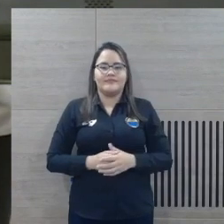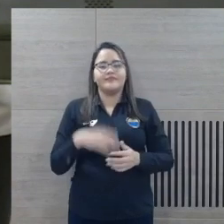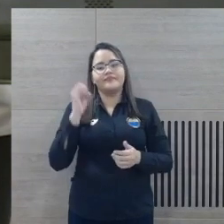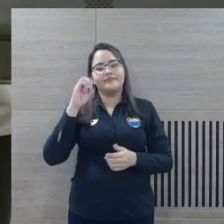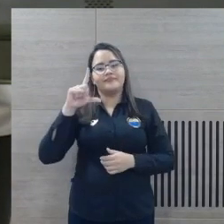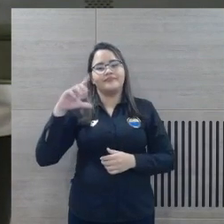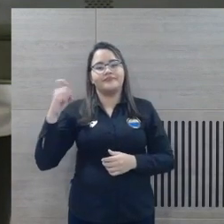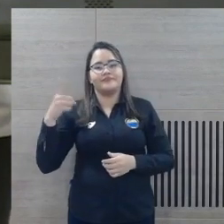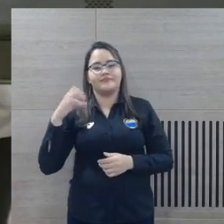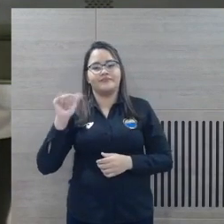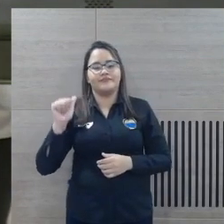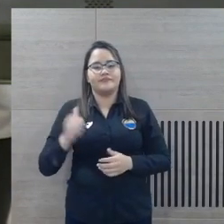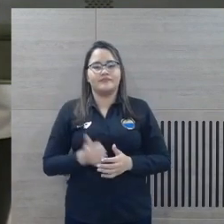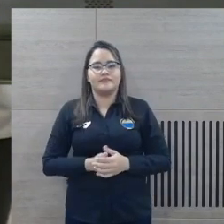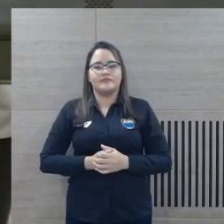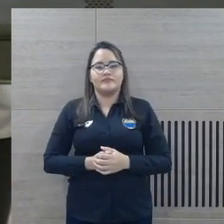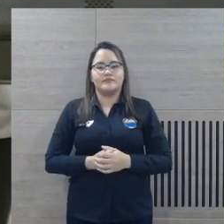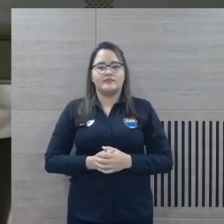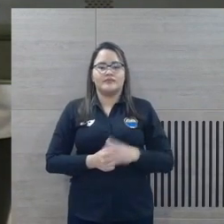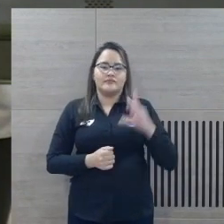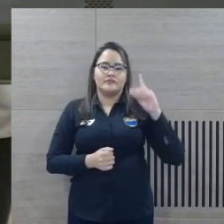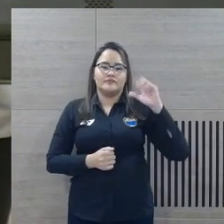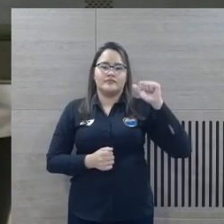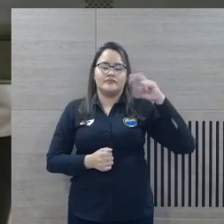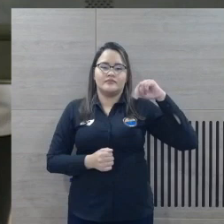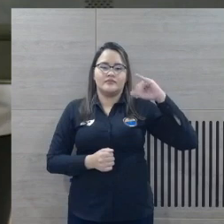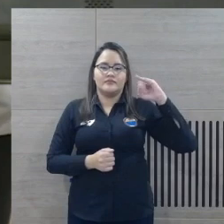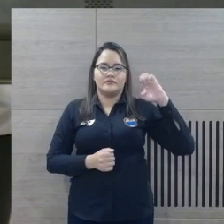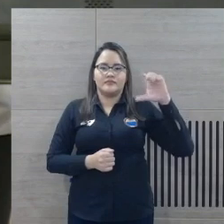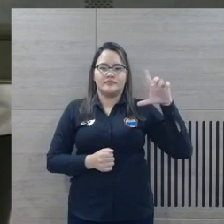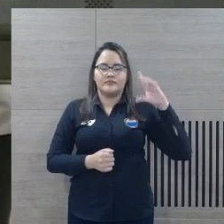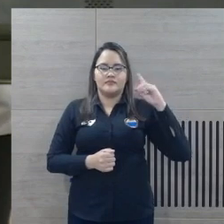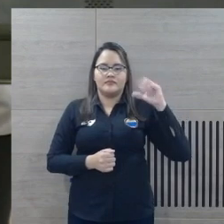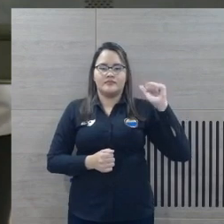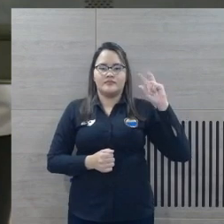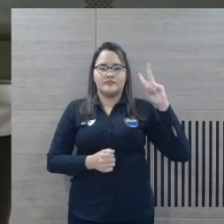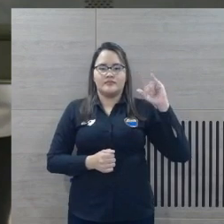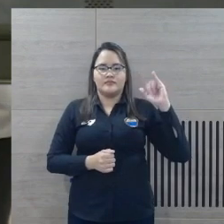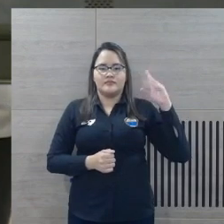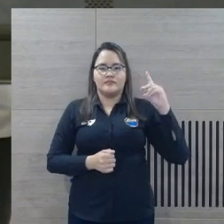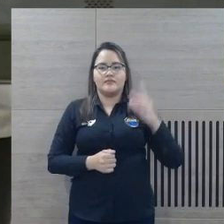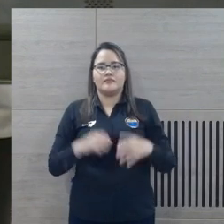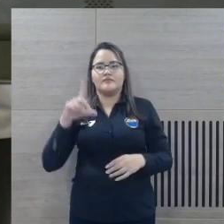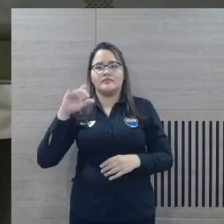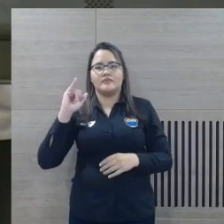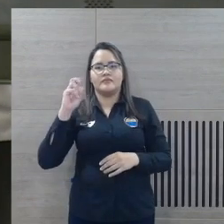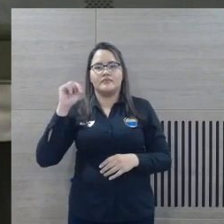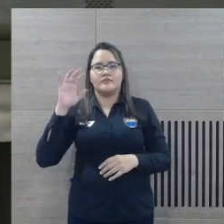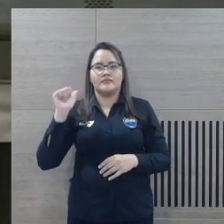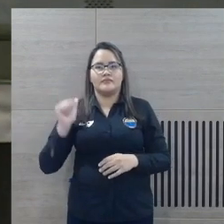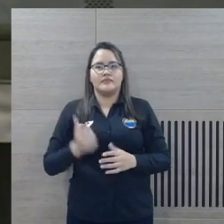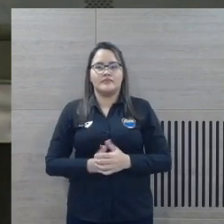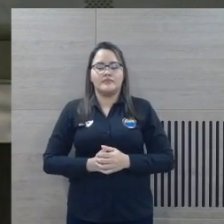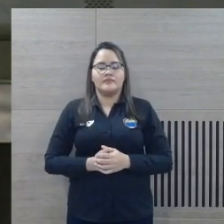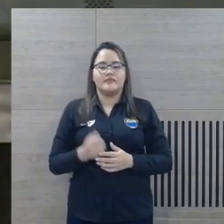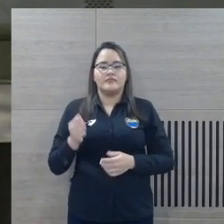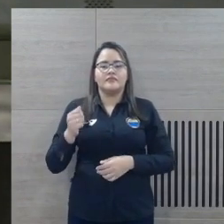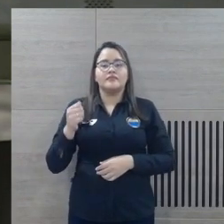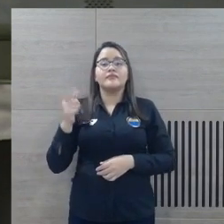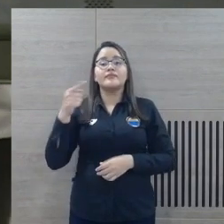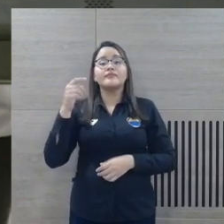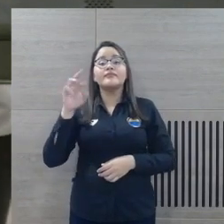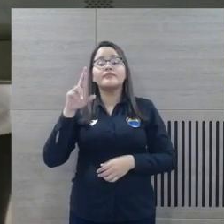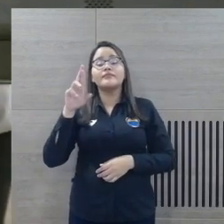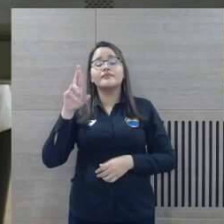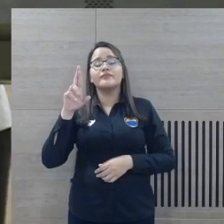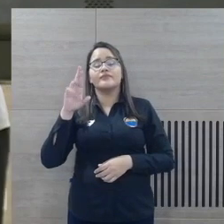David Rodríguez Romero. Lina Marcela Acuña Gullo. Grace Patricia Aricia Martínez. Aranza Patricia Banda